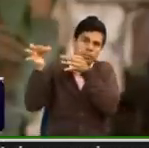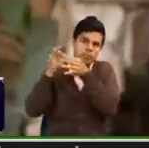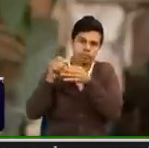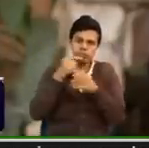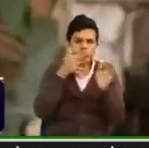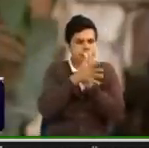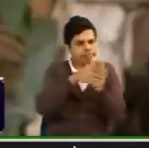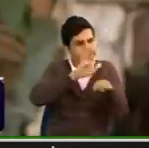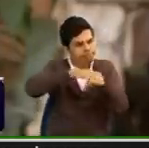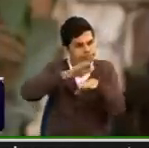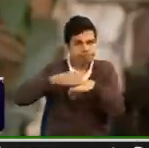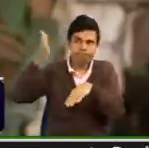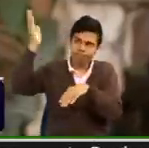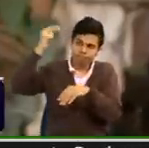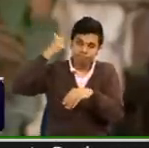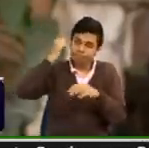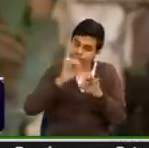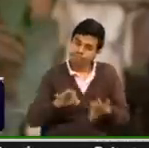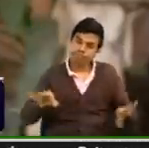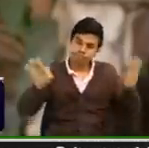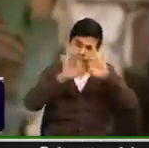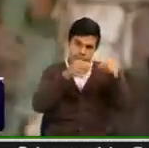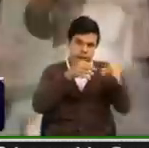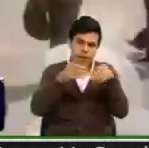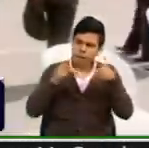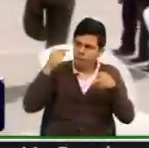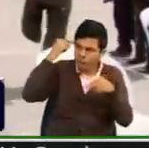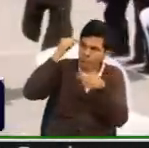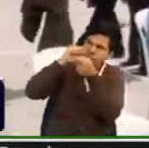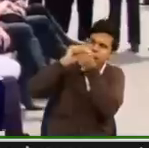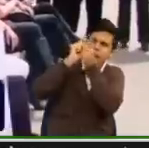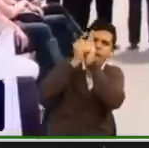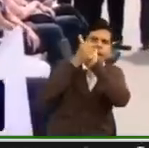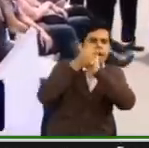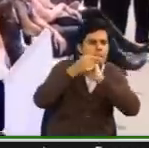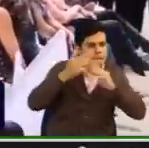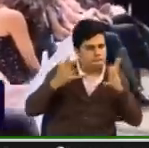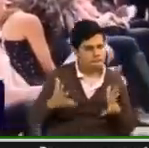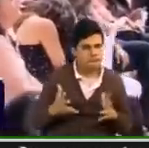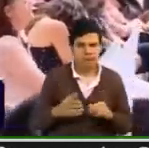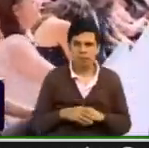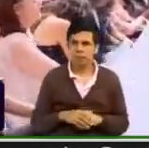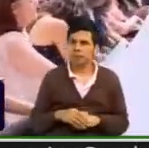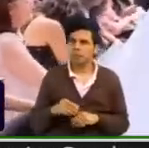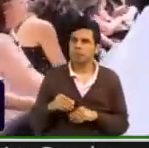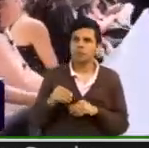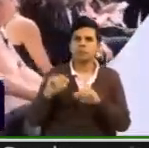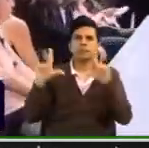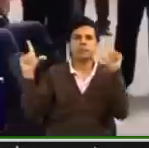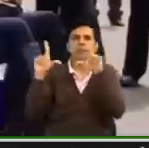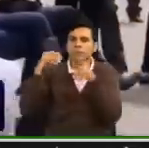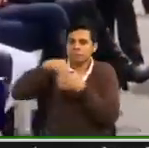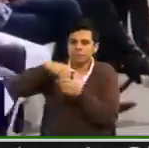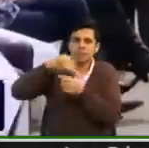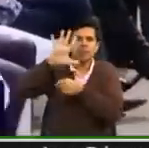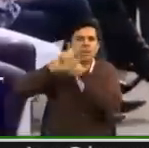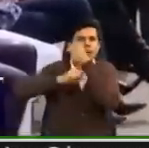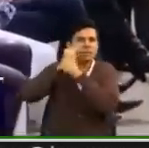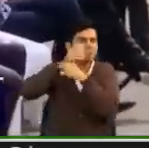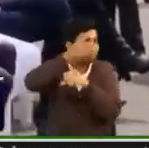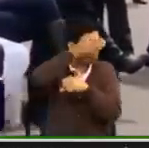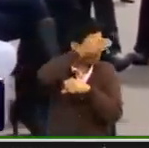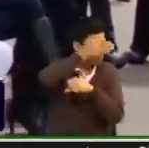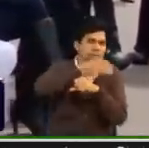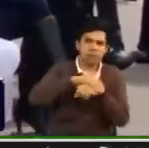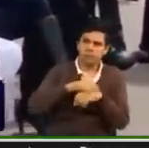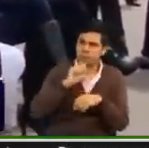un mensaje de parte de Dios, ya la visión cambia. 5 años alejado de la televisión, ¿volveremos a